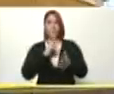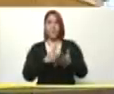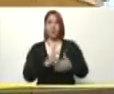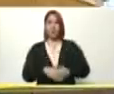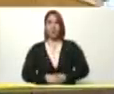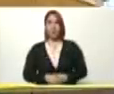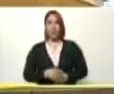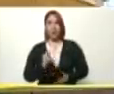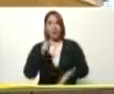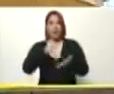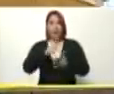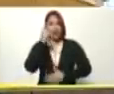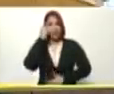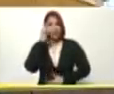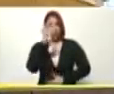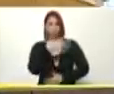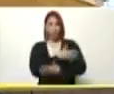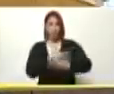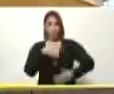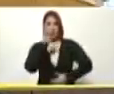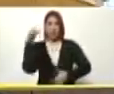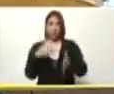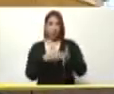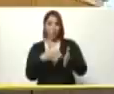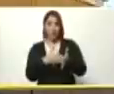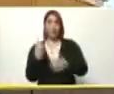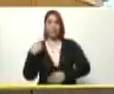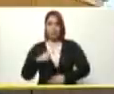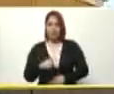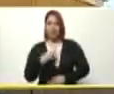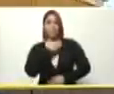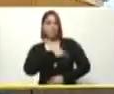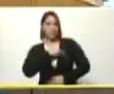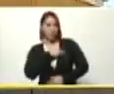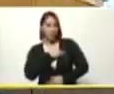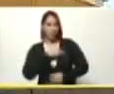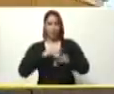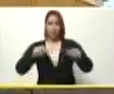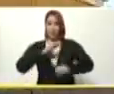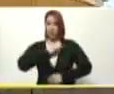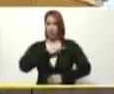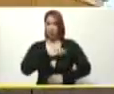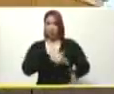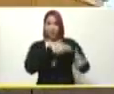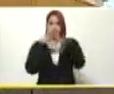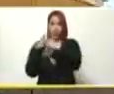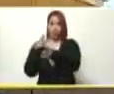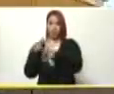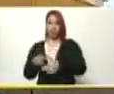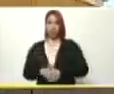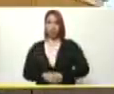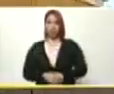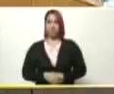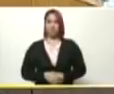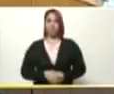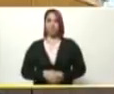Llegará el día en que los 4.500.000 tengan su misión, su territorio y su fusil.